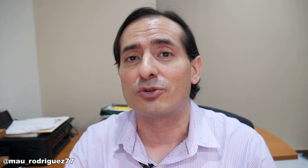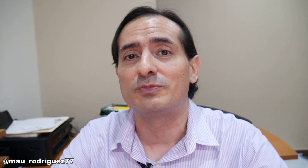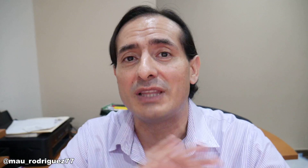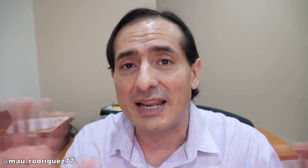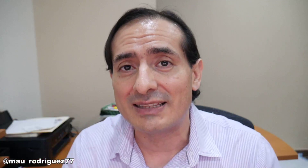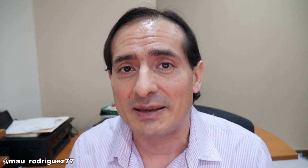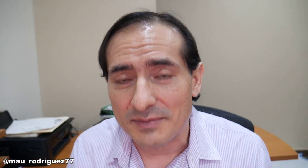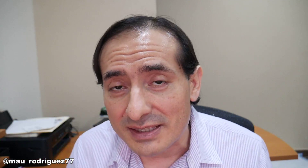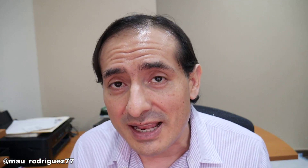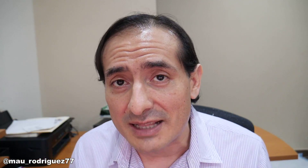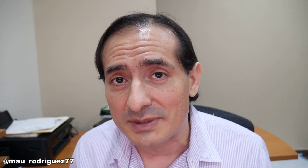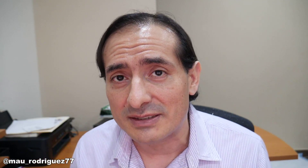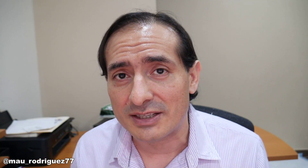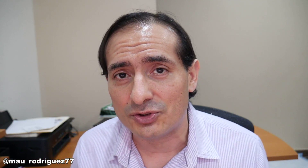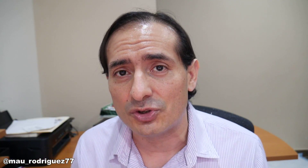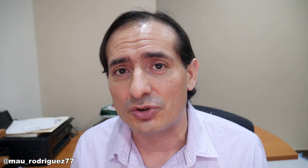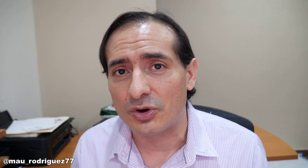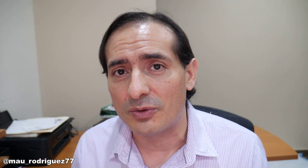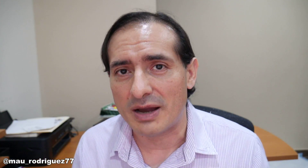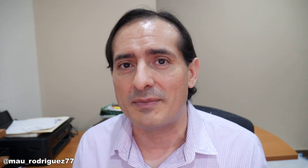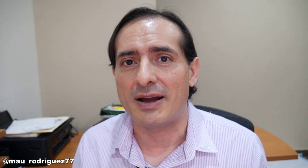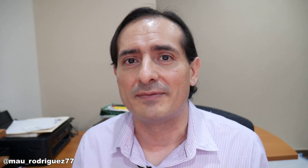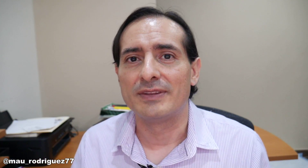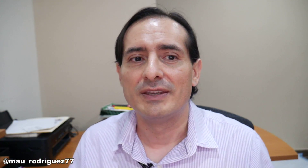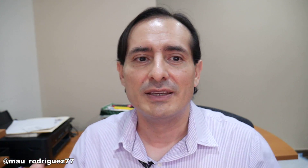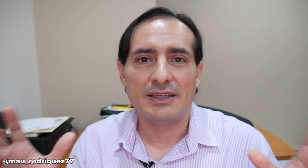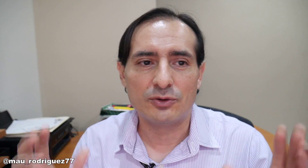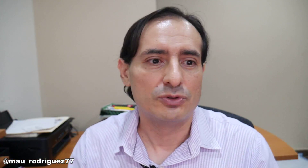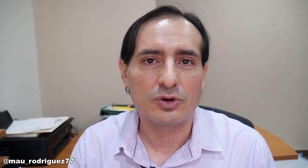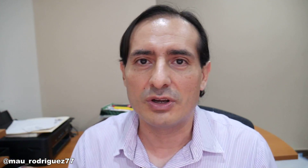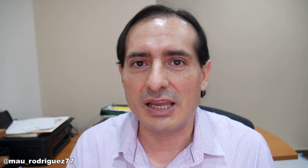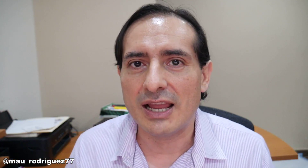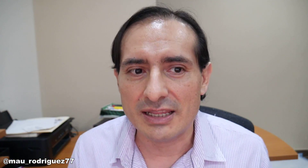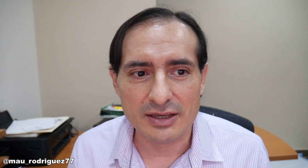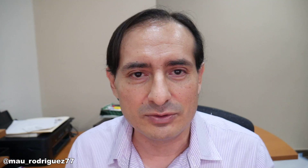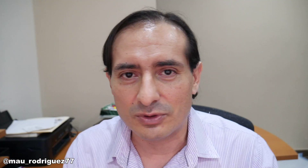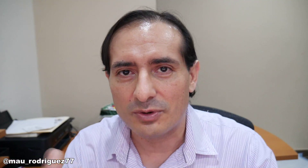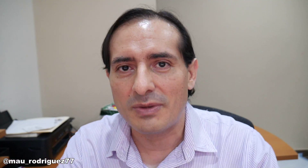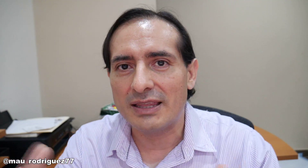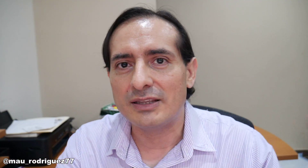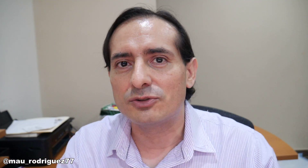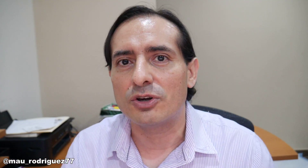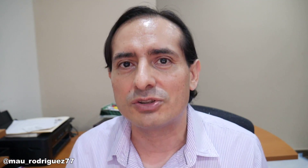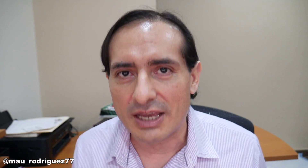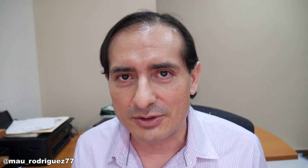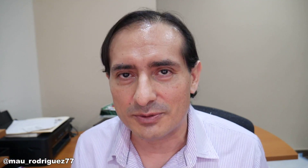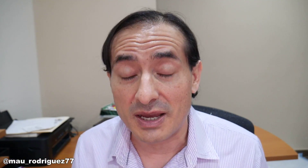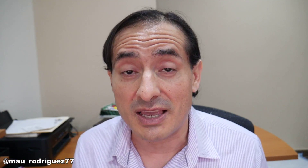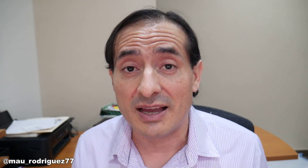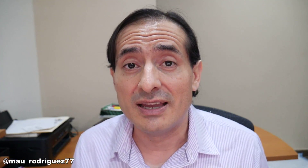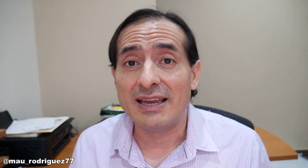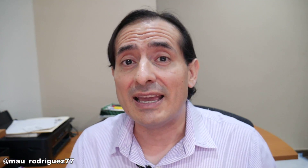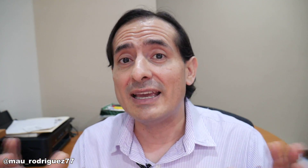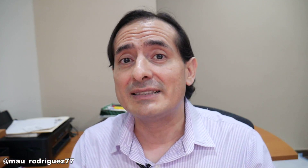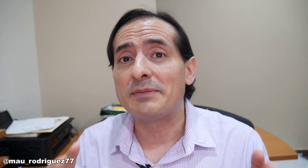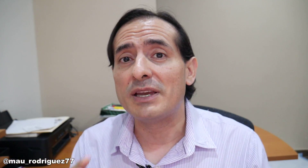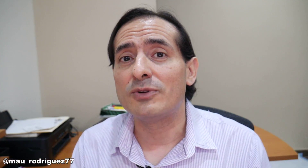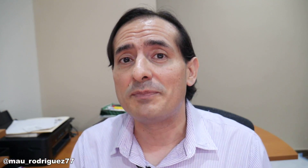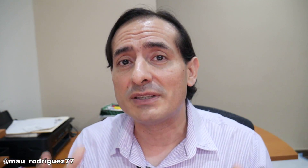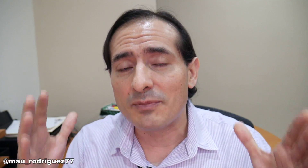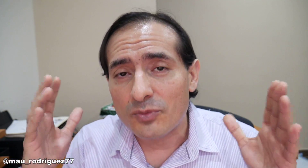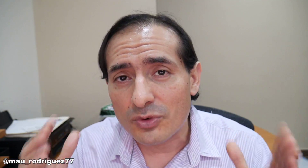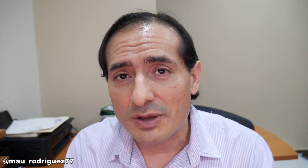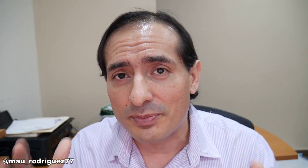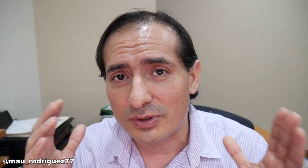la corruptela también de la administración Obama, junto con Hillary, junto con Biden, todos ellos, vaya. Es también